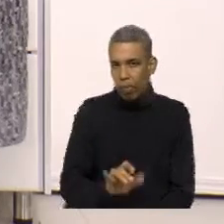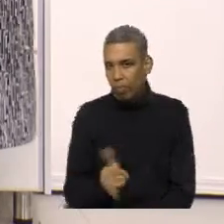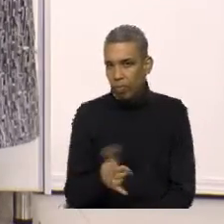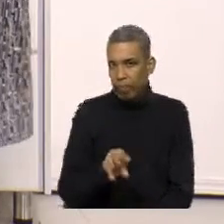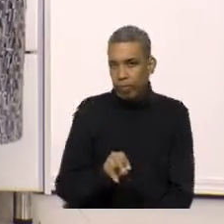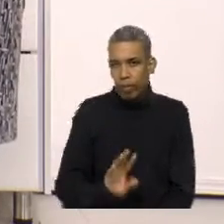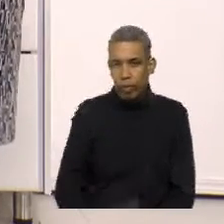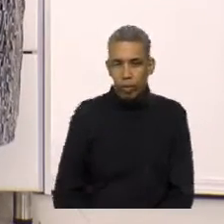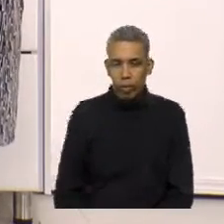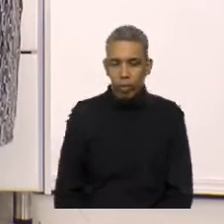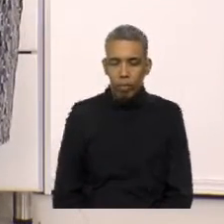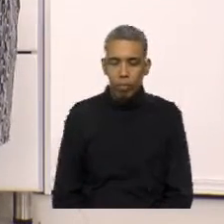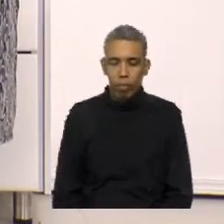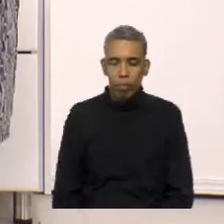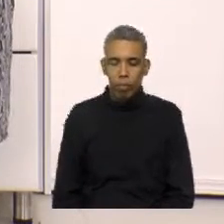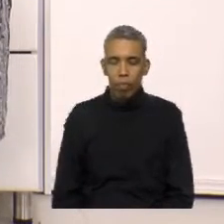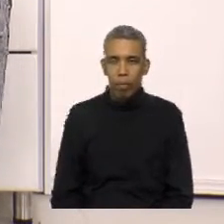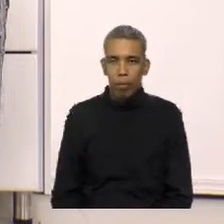Básicamente muy sencillo.